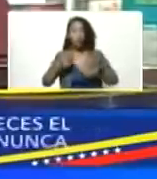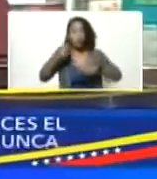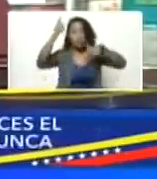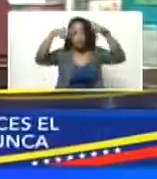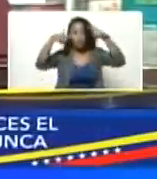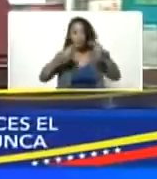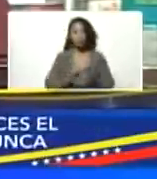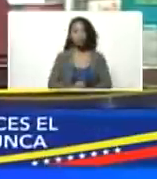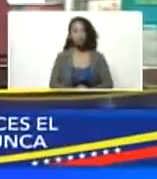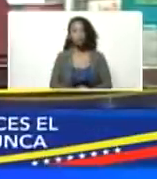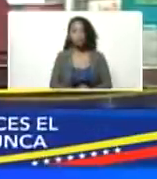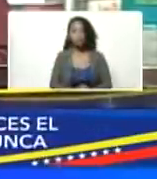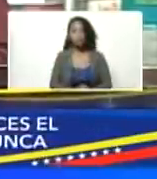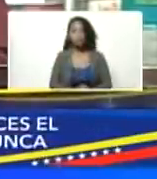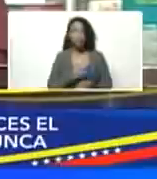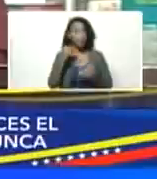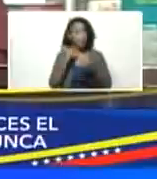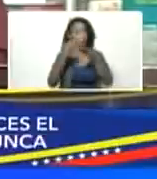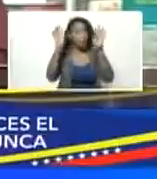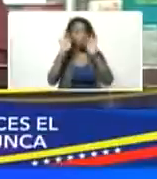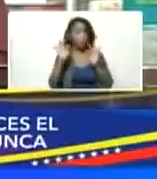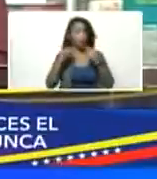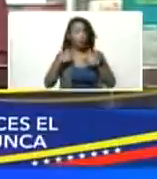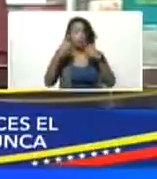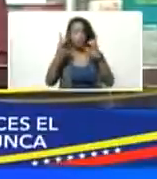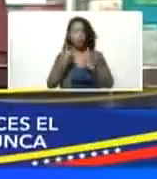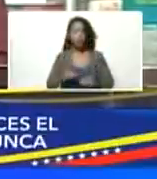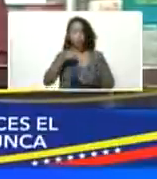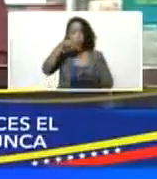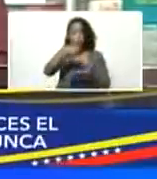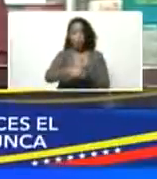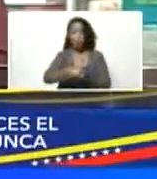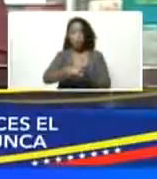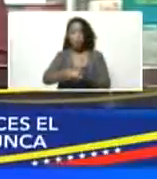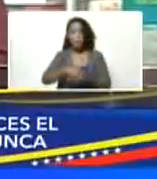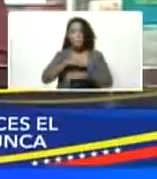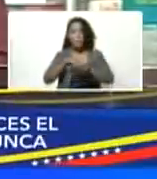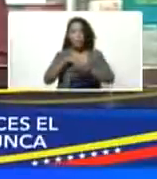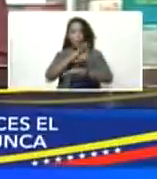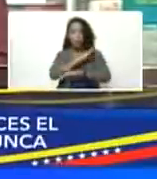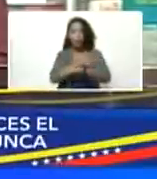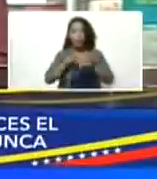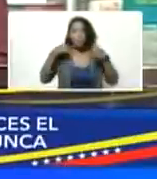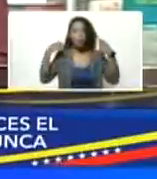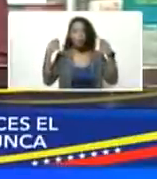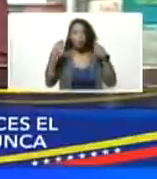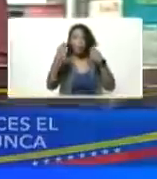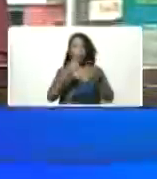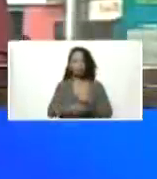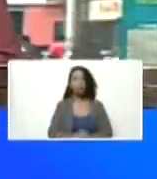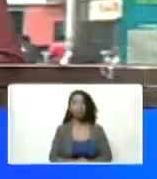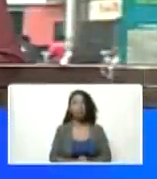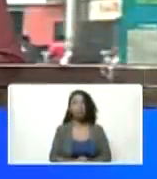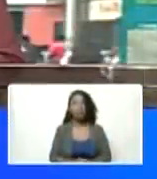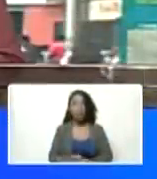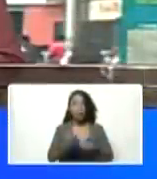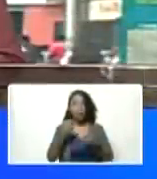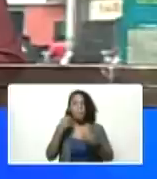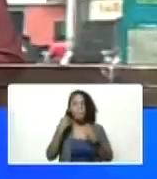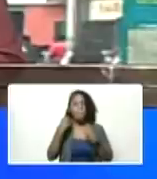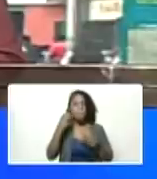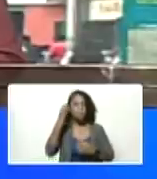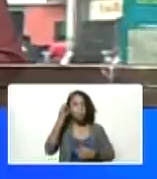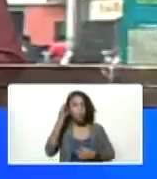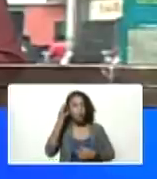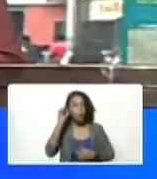Rafael Chávez Frías. Igualmente he decidido nombrar ministra del Poder Popular para la mujer